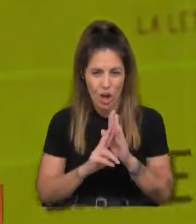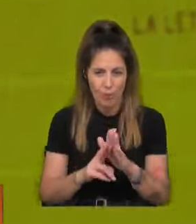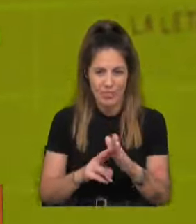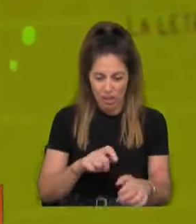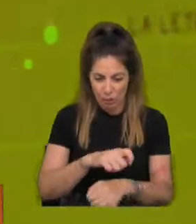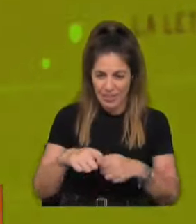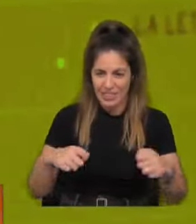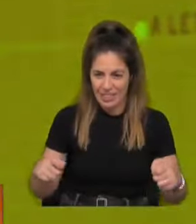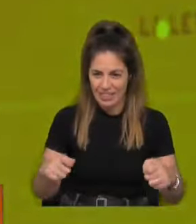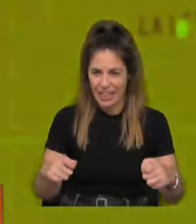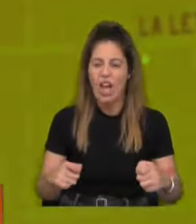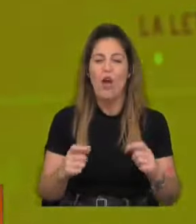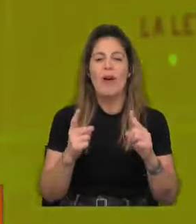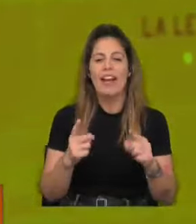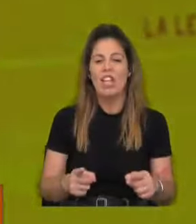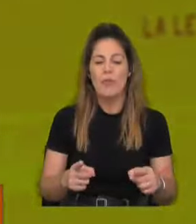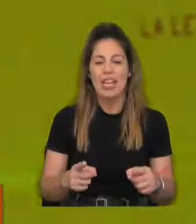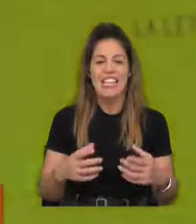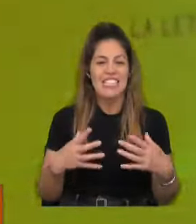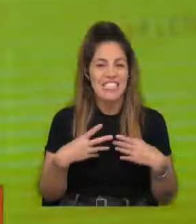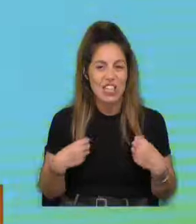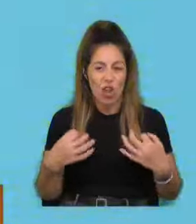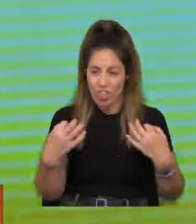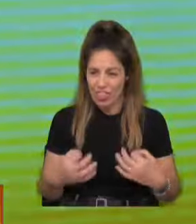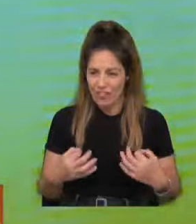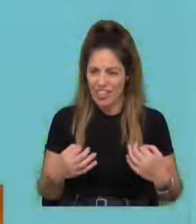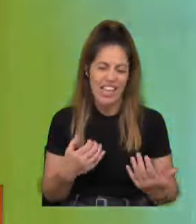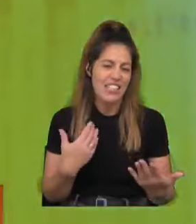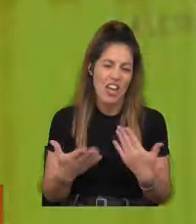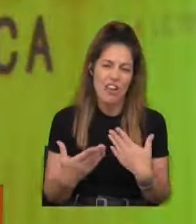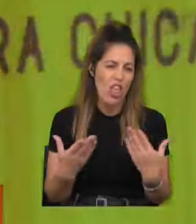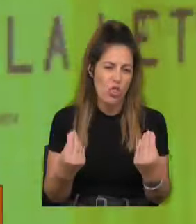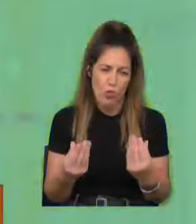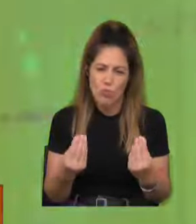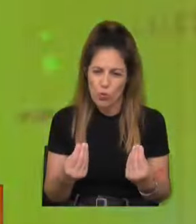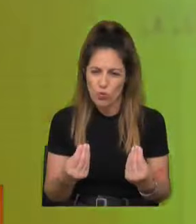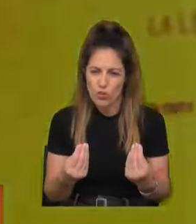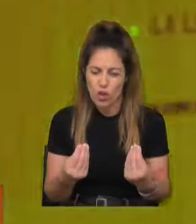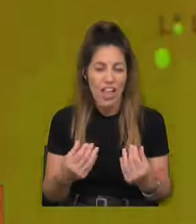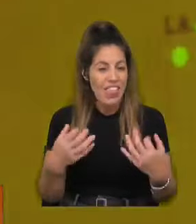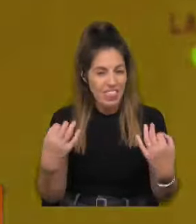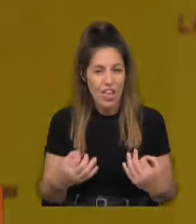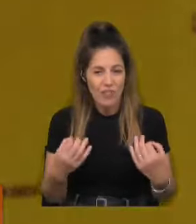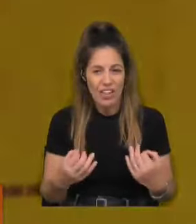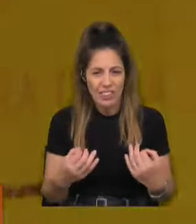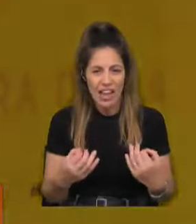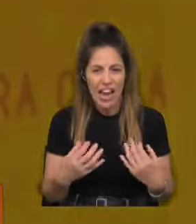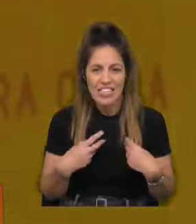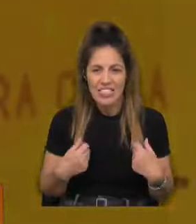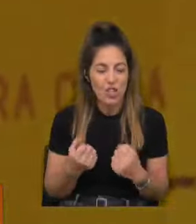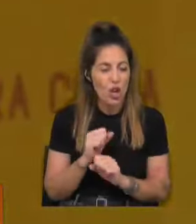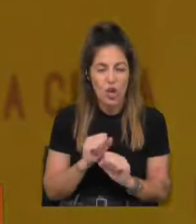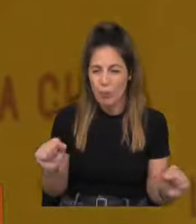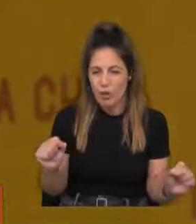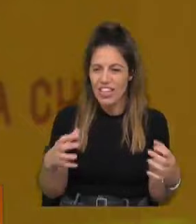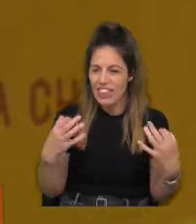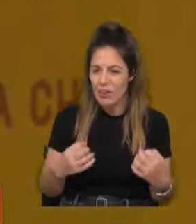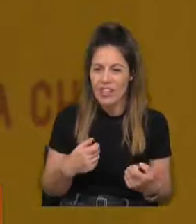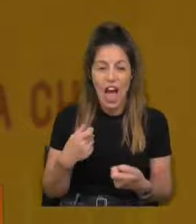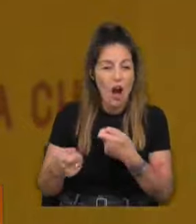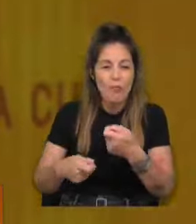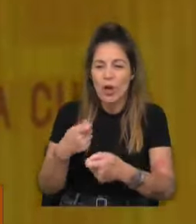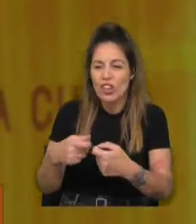ejecutiva del pnt porque aparte siento La verdad siento que de verdad se ha hablado tanto de esto y me parece que saludo de verdad la intervención que siento que yo no podría realmente aportar